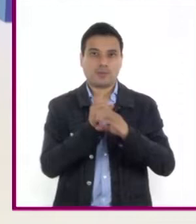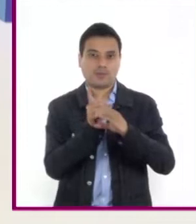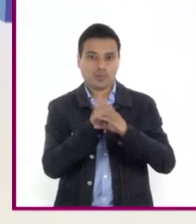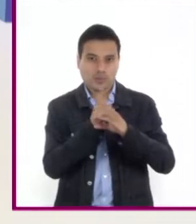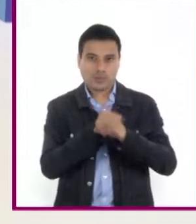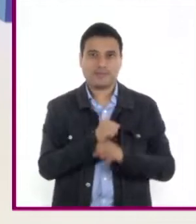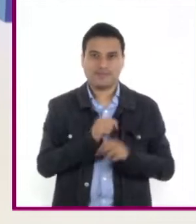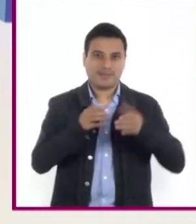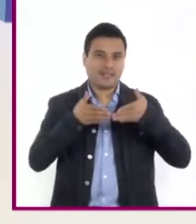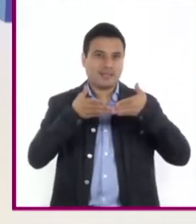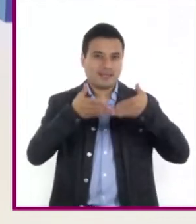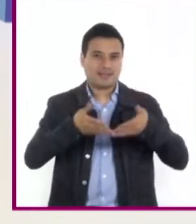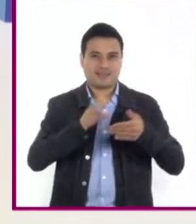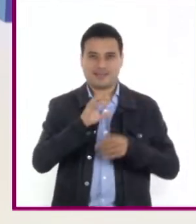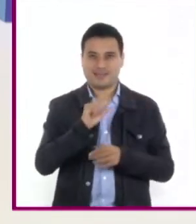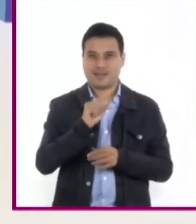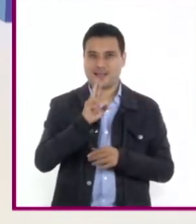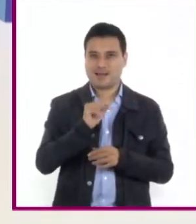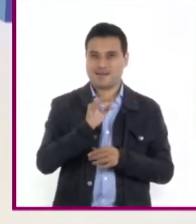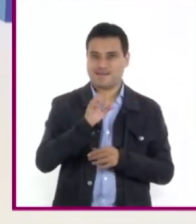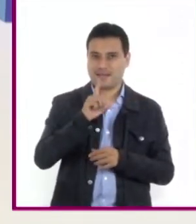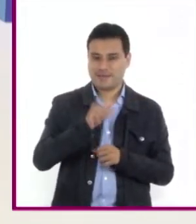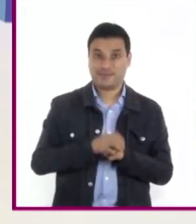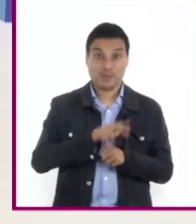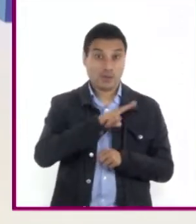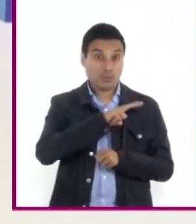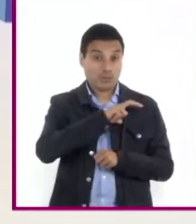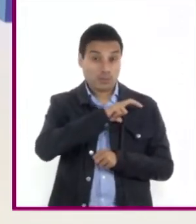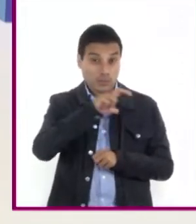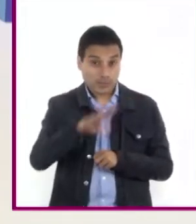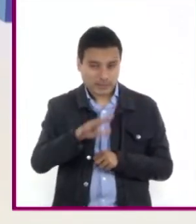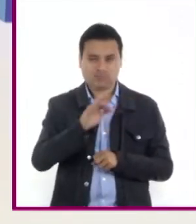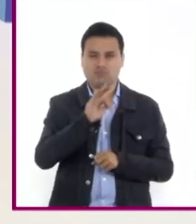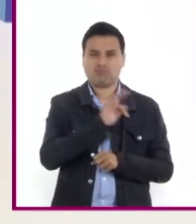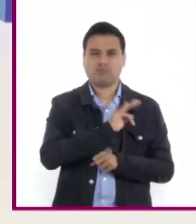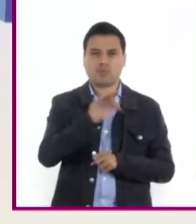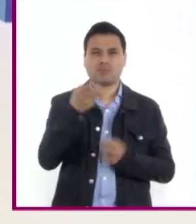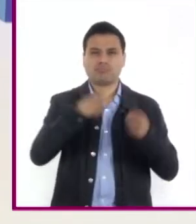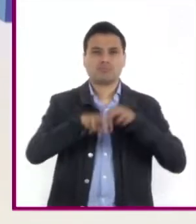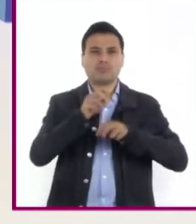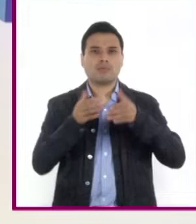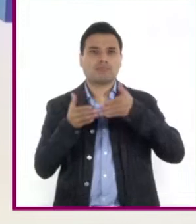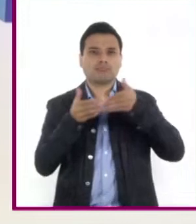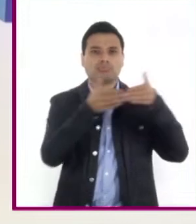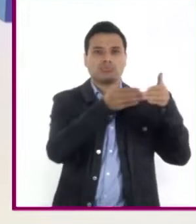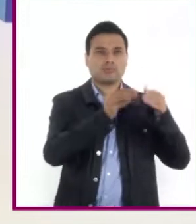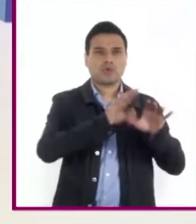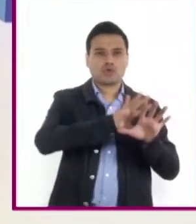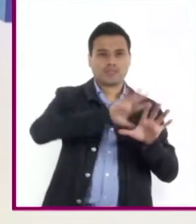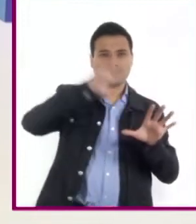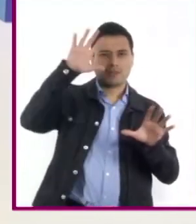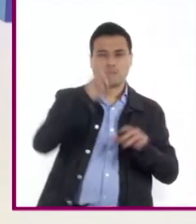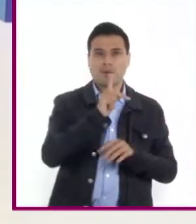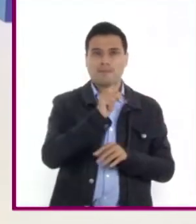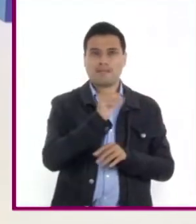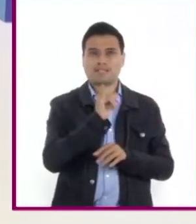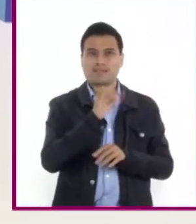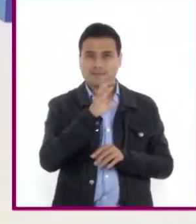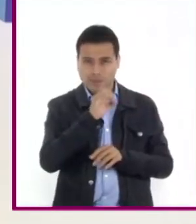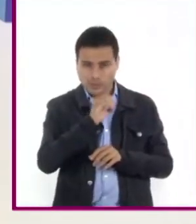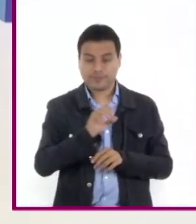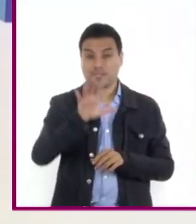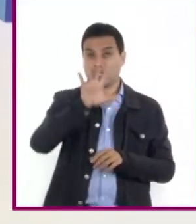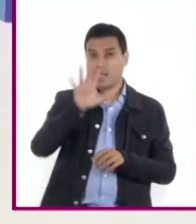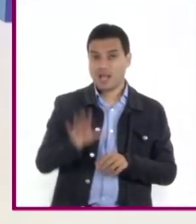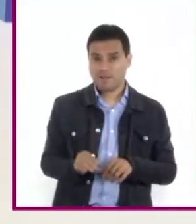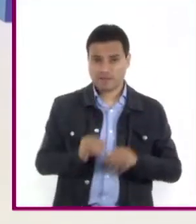las carabelas propiciaron que los portugueses se hicieran a la mar por el Océano Pacífico, las costas de África